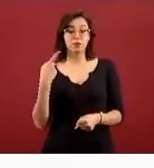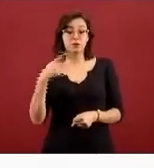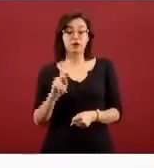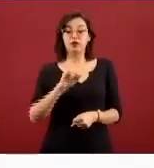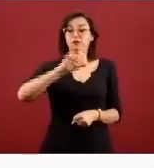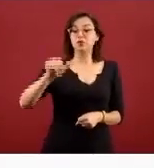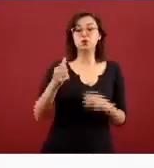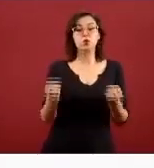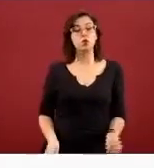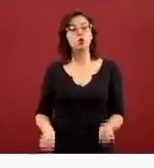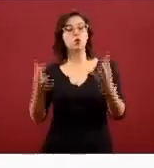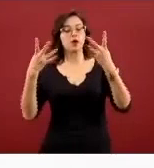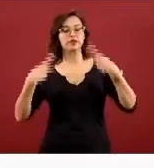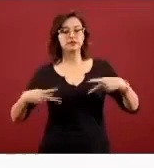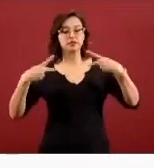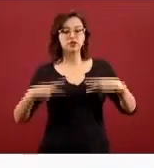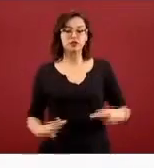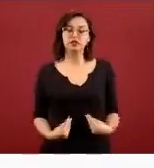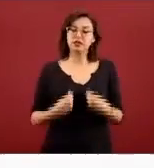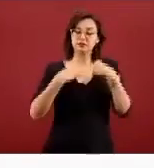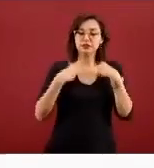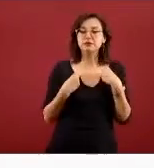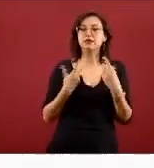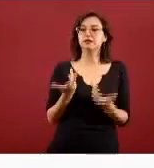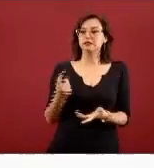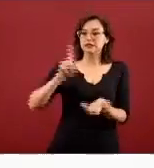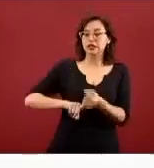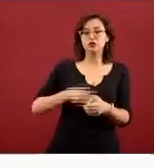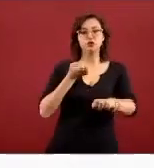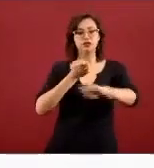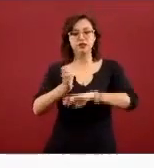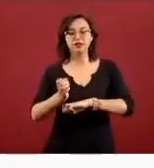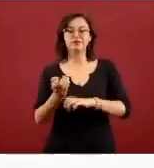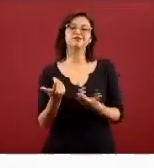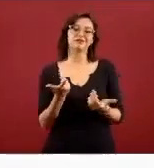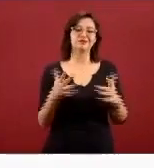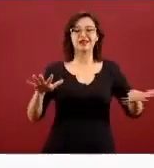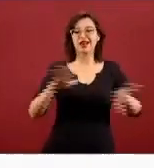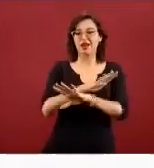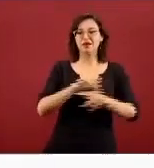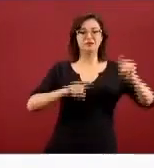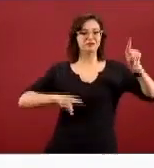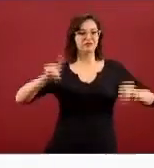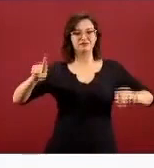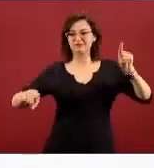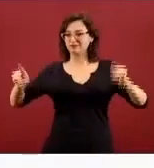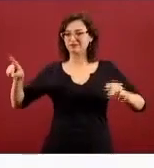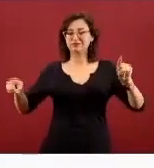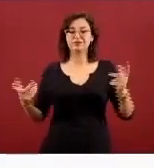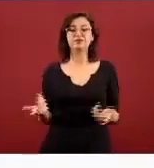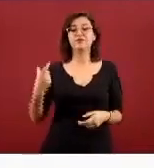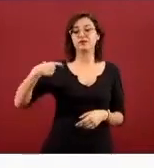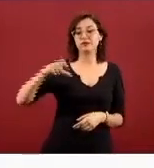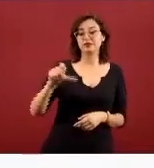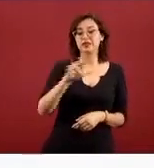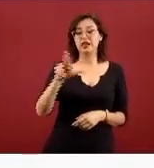decir, a través de una tasa de incidencia acumulada, entonces ya las posiciones cambian. Y de hecho tenemos que Quintana Roo es la que tiene la